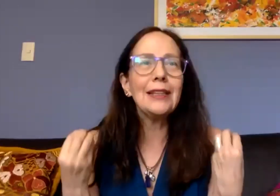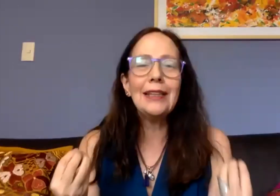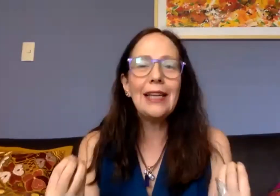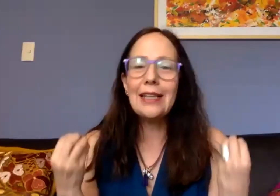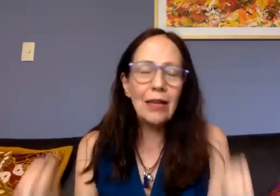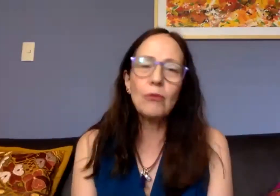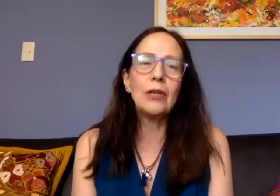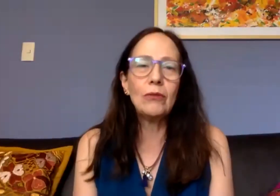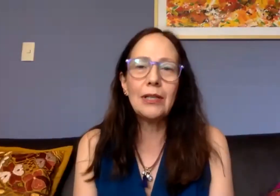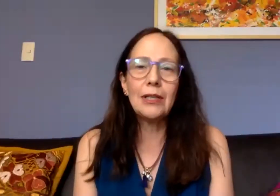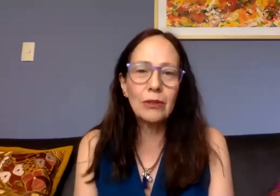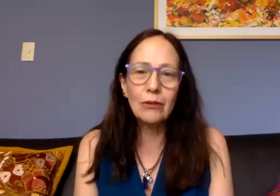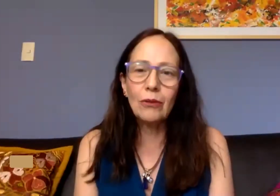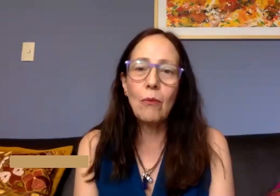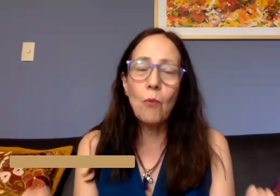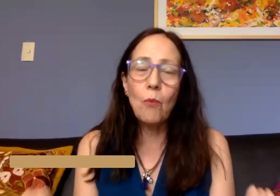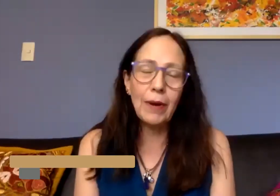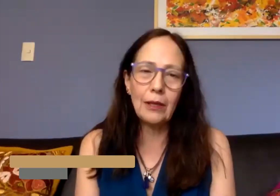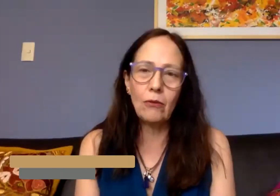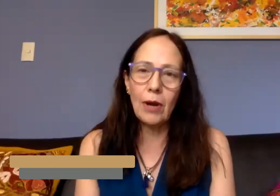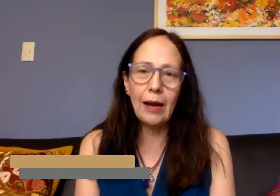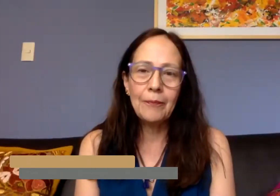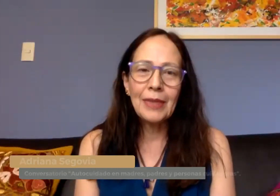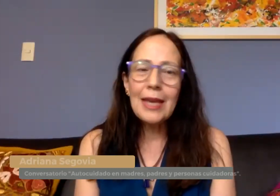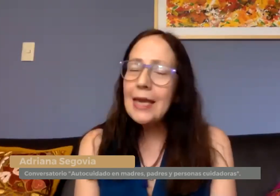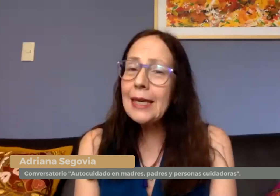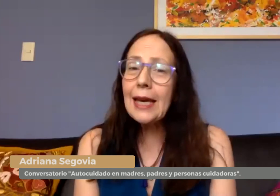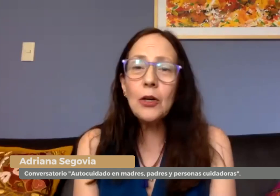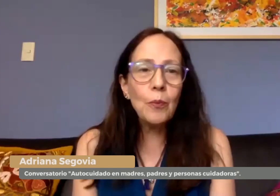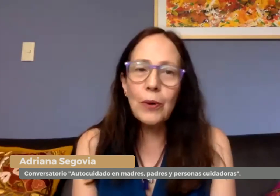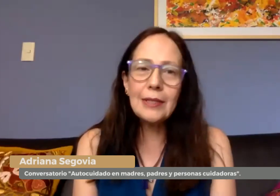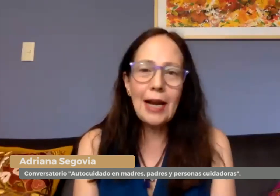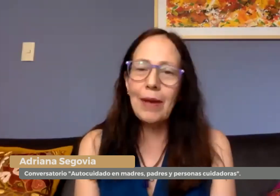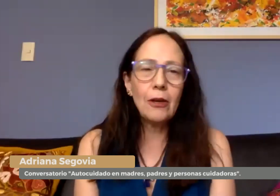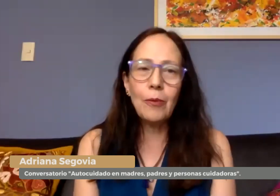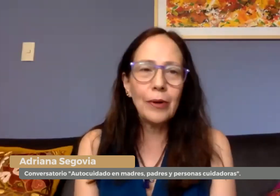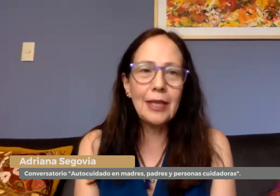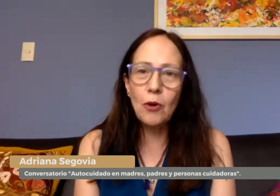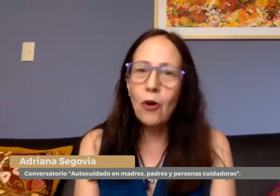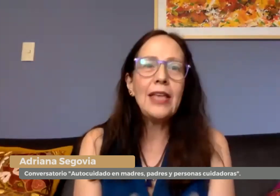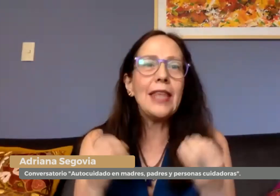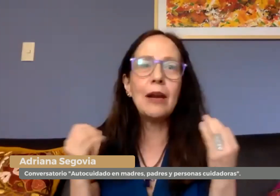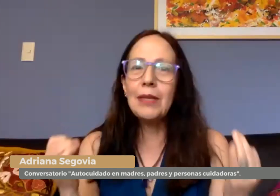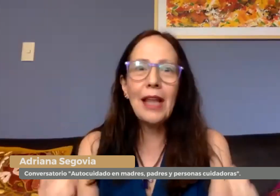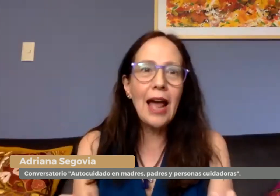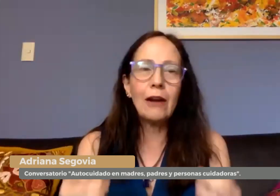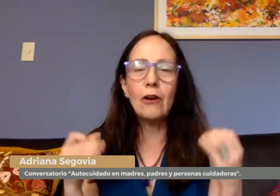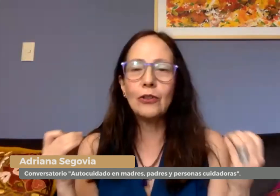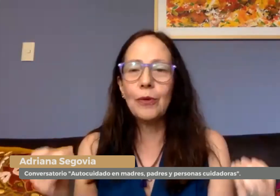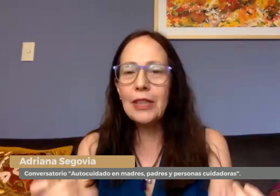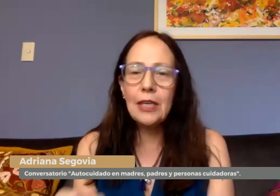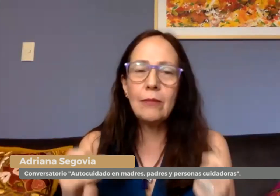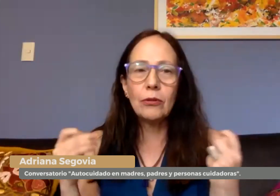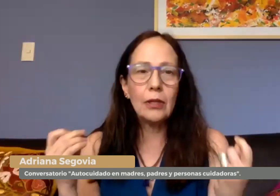que entender que estamos en una situación muy particular y que no puede ser el mayor objetivo terminar con